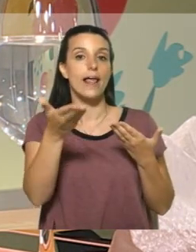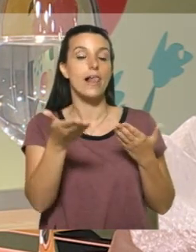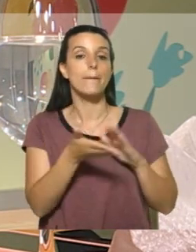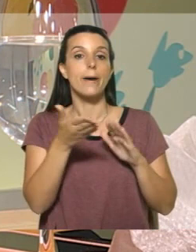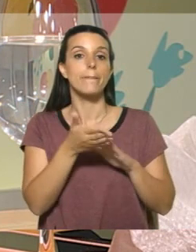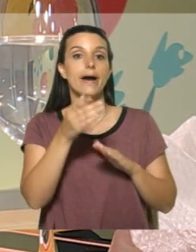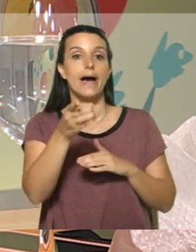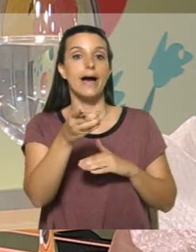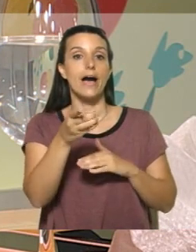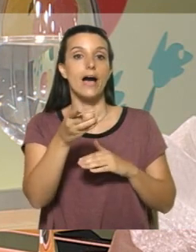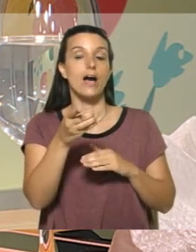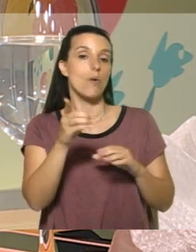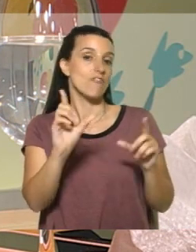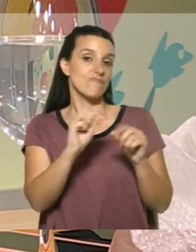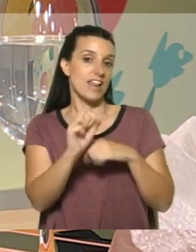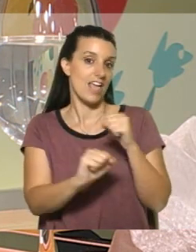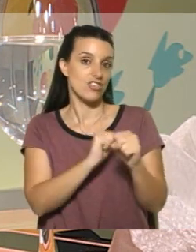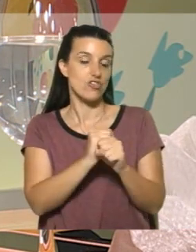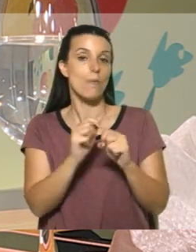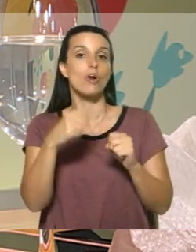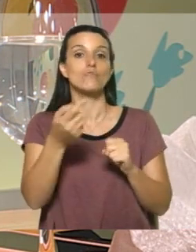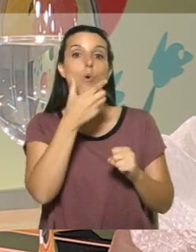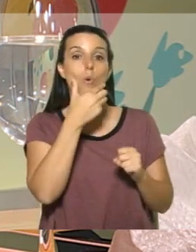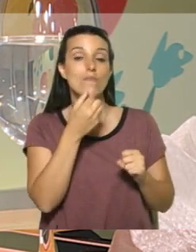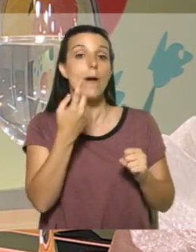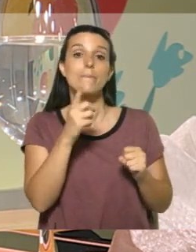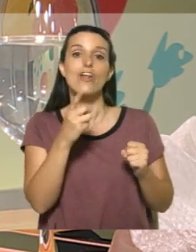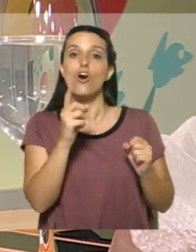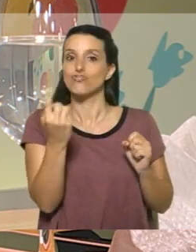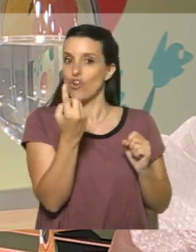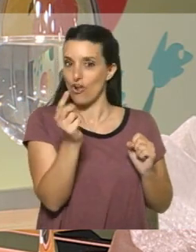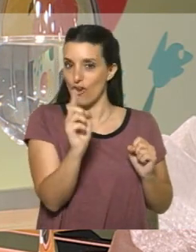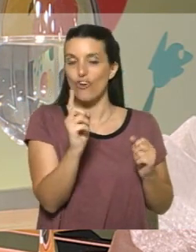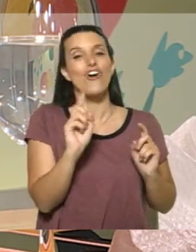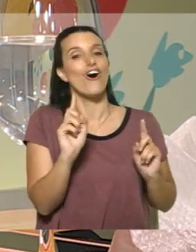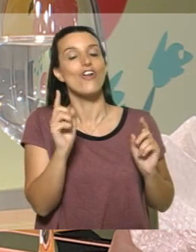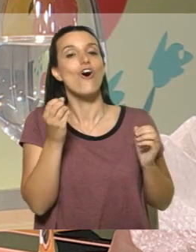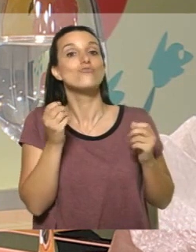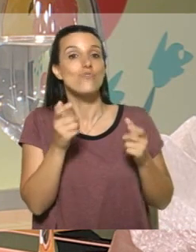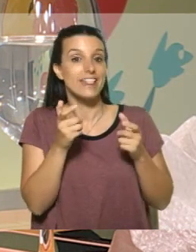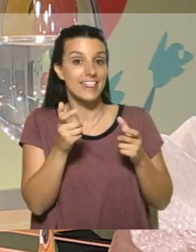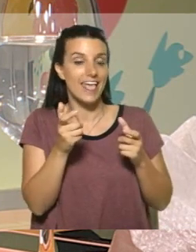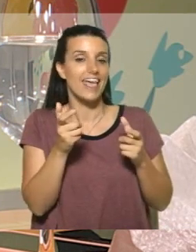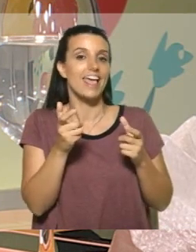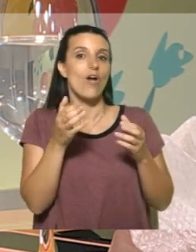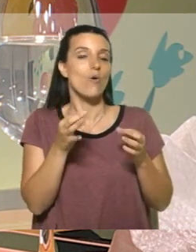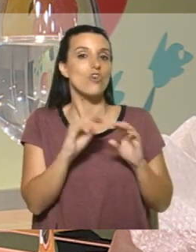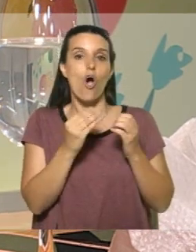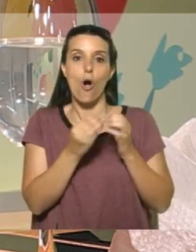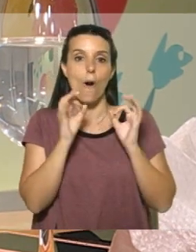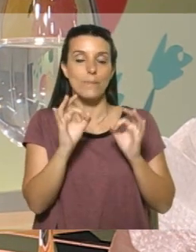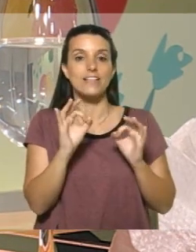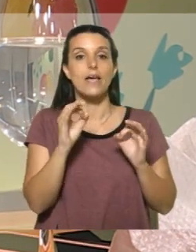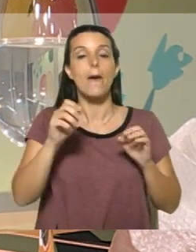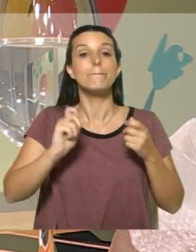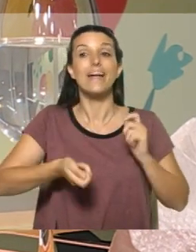estar haciendo como gran cierre del año el próximo jueves, pero que no vas a estar solo, Diego. No, por suerte, banda completa, Martín Ibarburu en